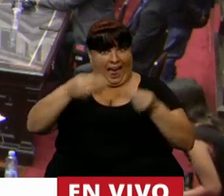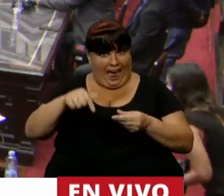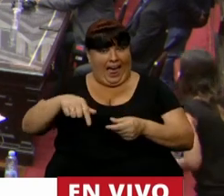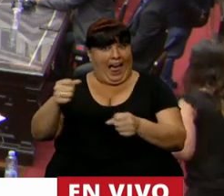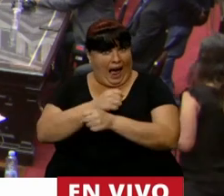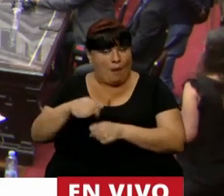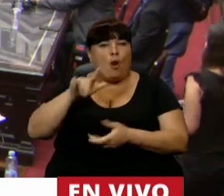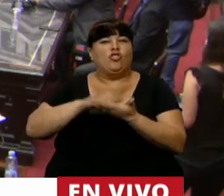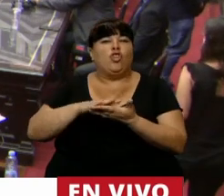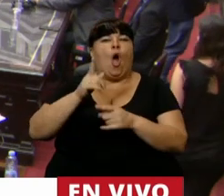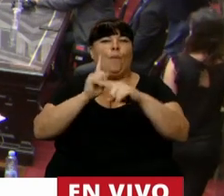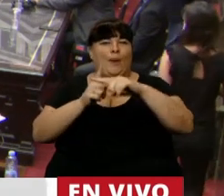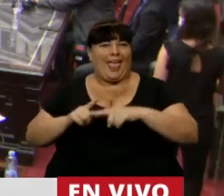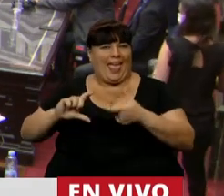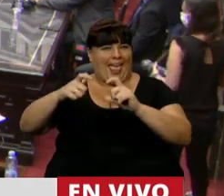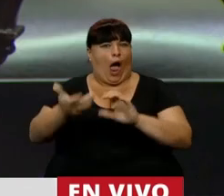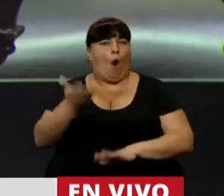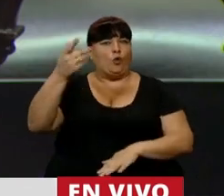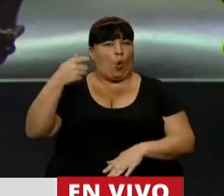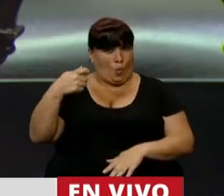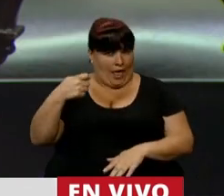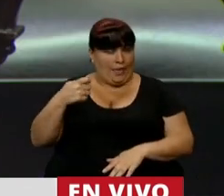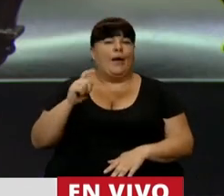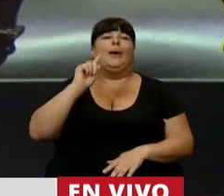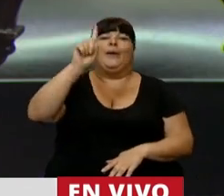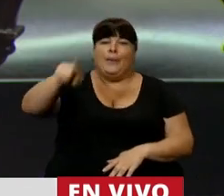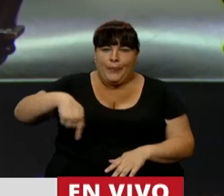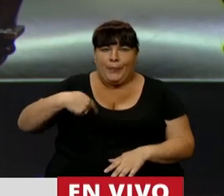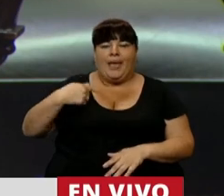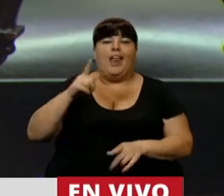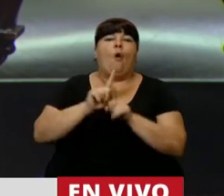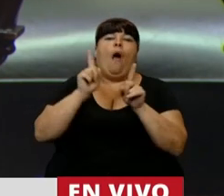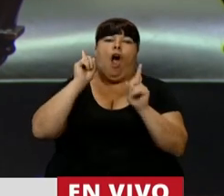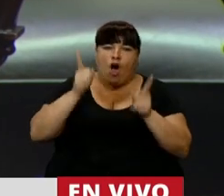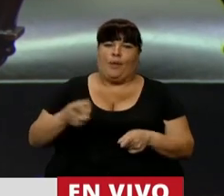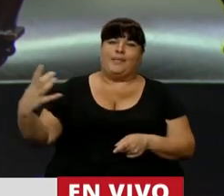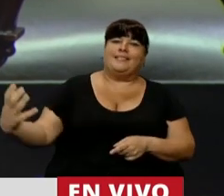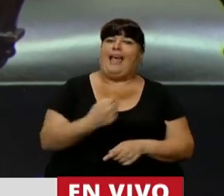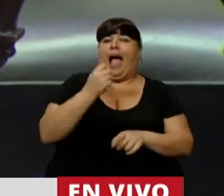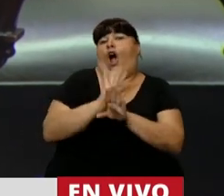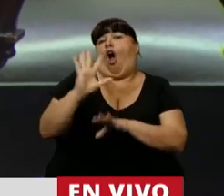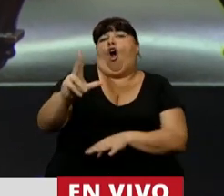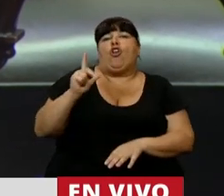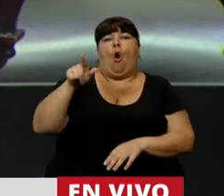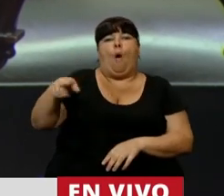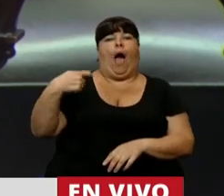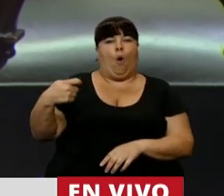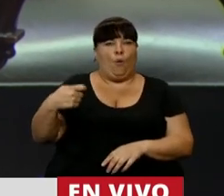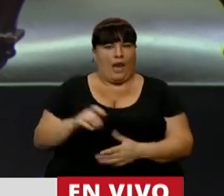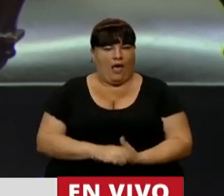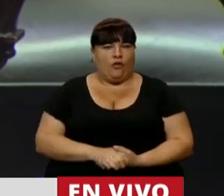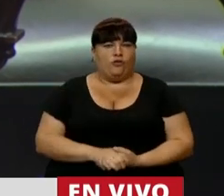esta movilidad jubilatoria, se producirá un nuevo despojo o robo a nuestros